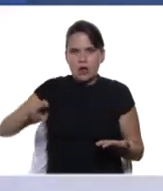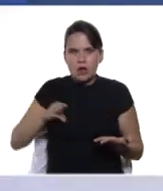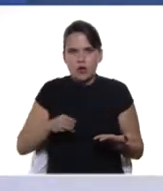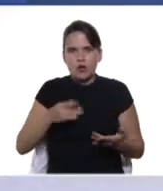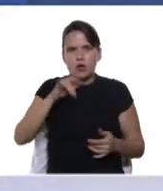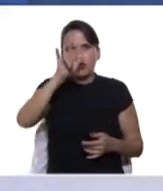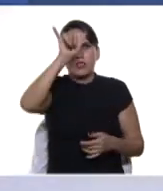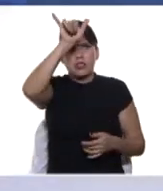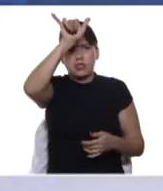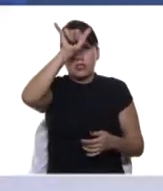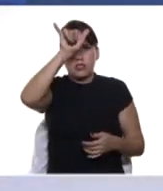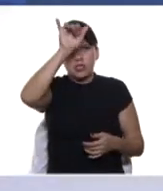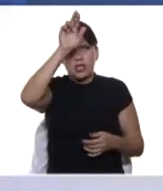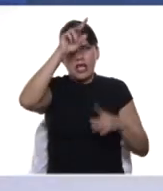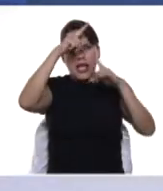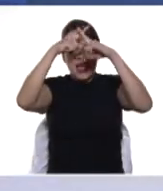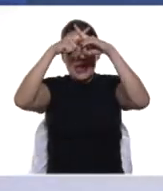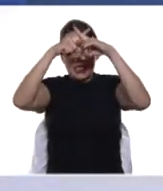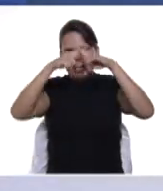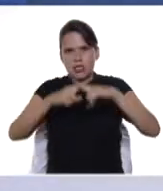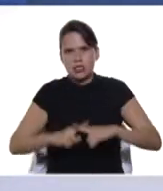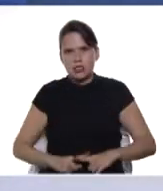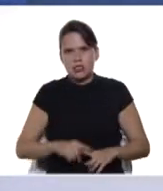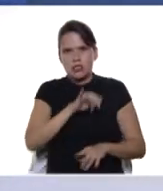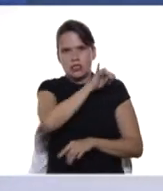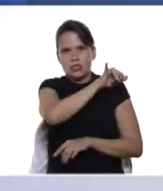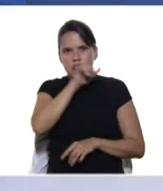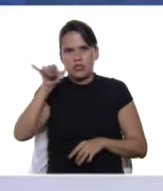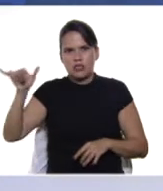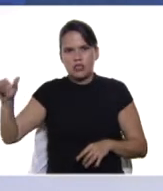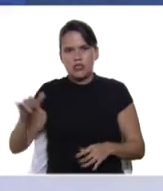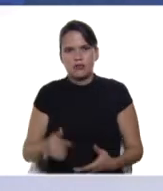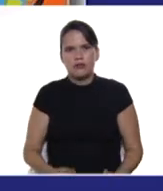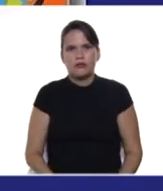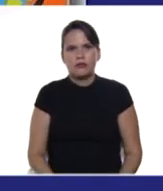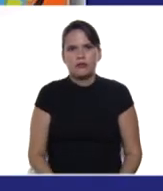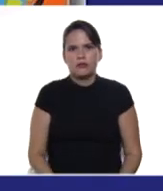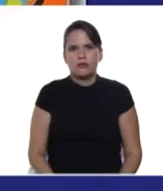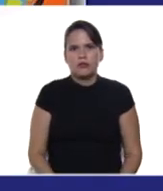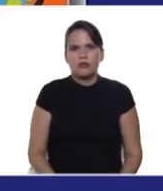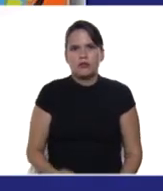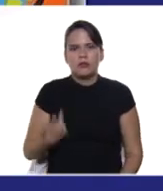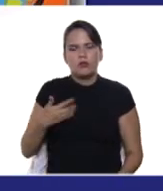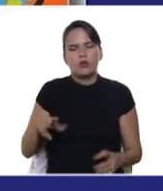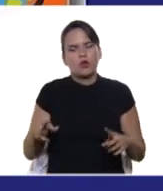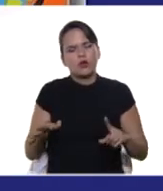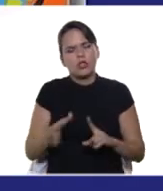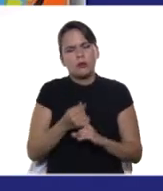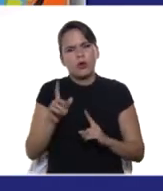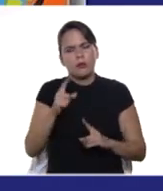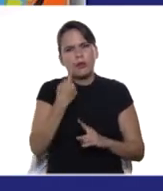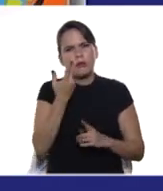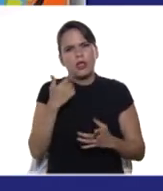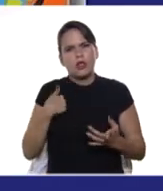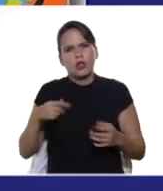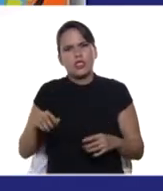encontramos el primer cuadrante, que sería la coordenada este-norte. Vamos a nombrar